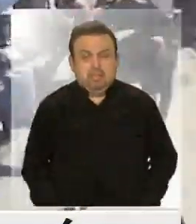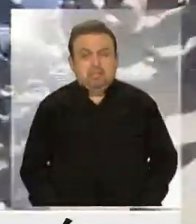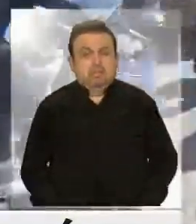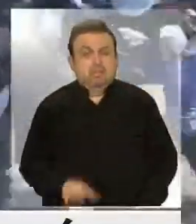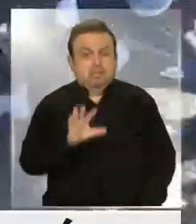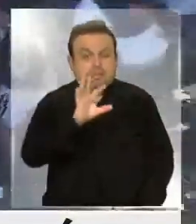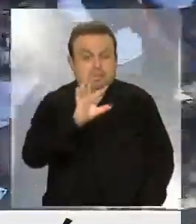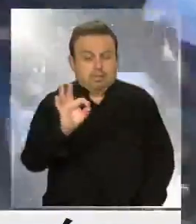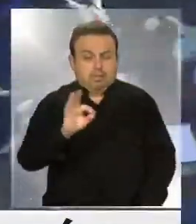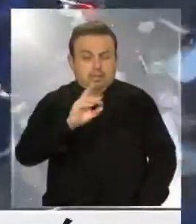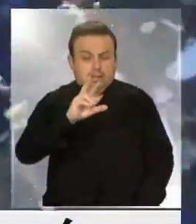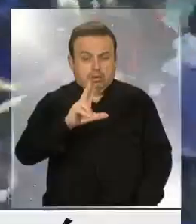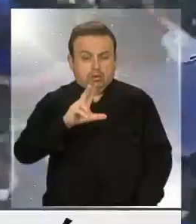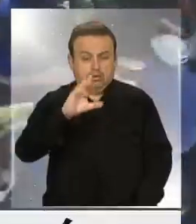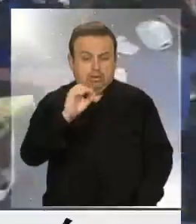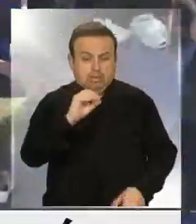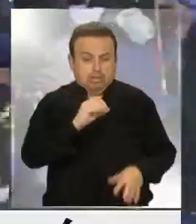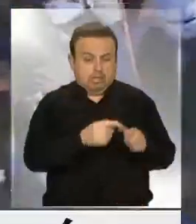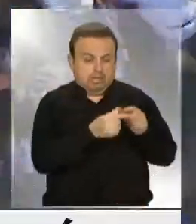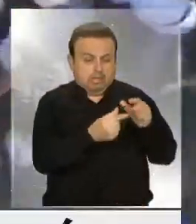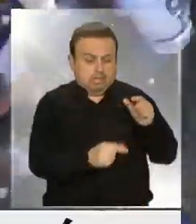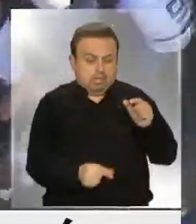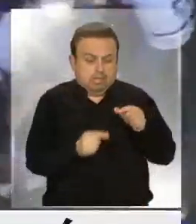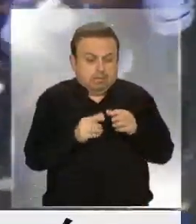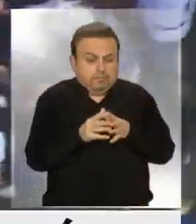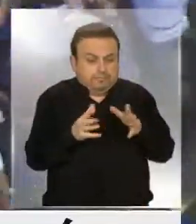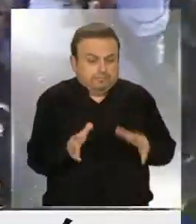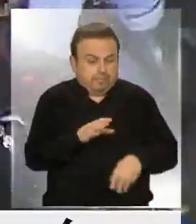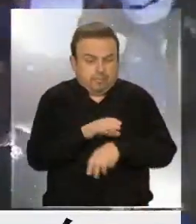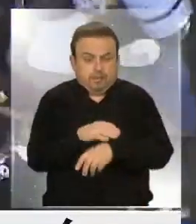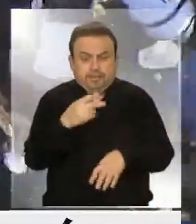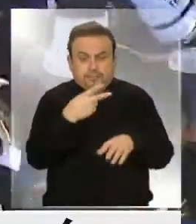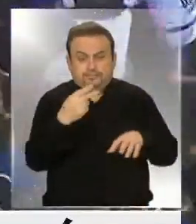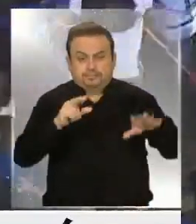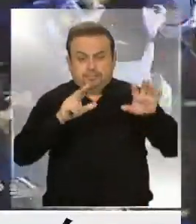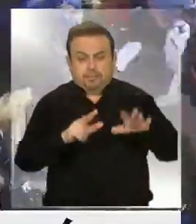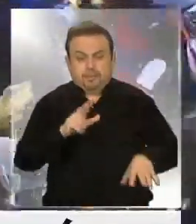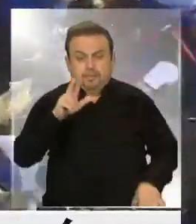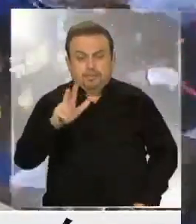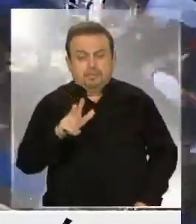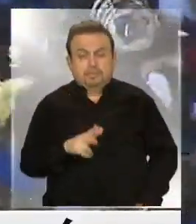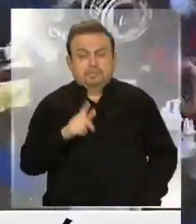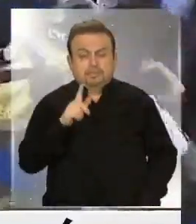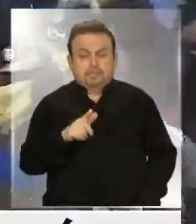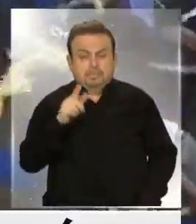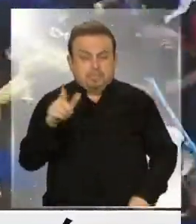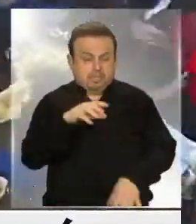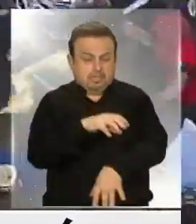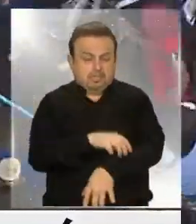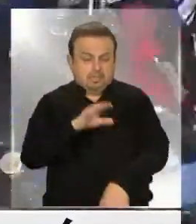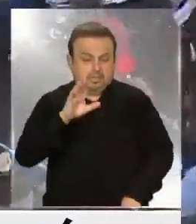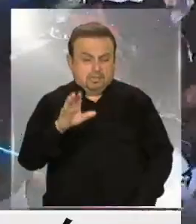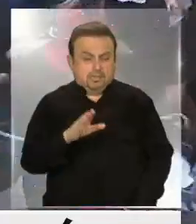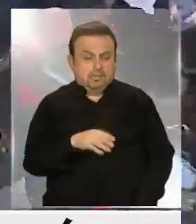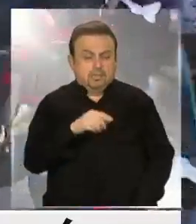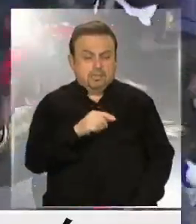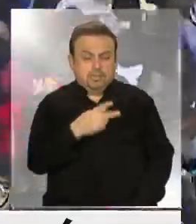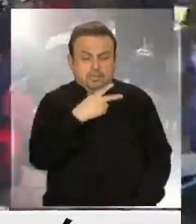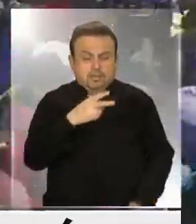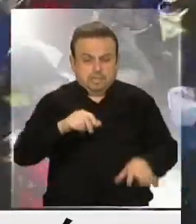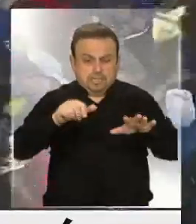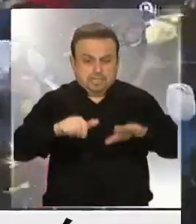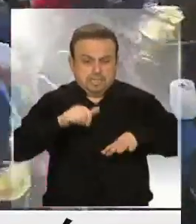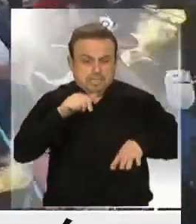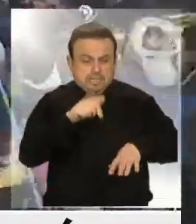Hubo 580 detenidos a nivel nacional, 287 en la región metropolitana y 293 en las diferentes regiones